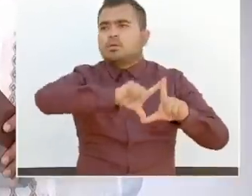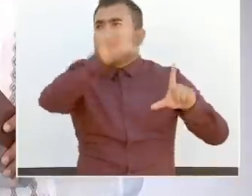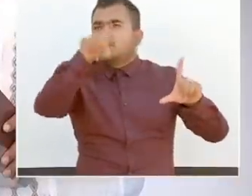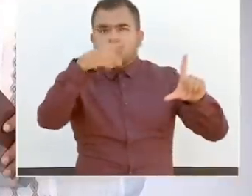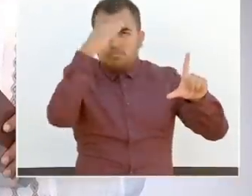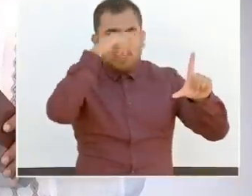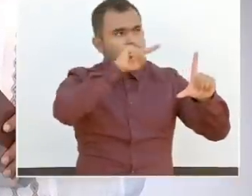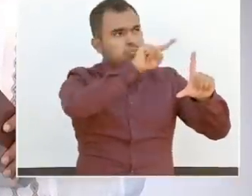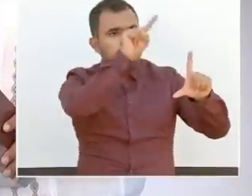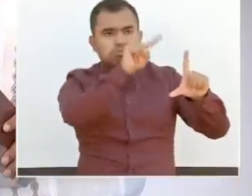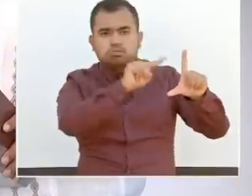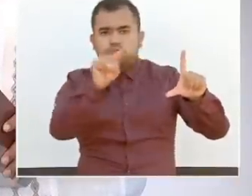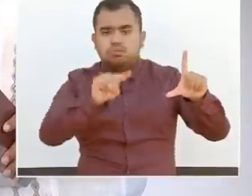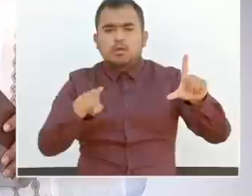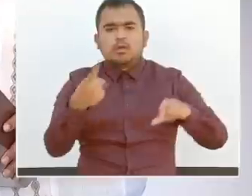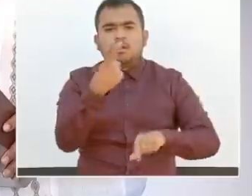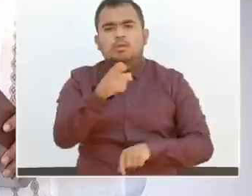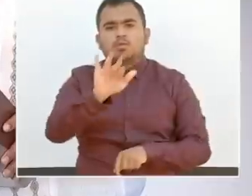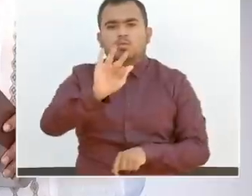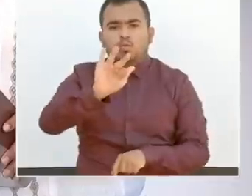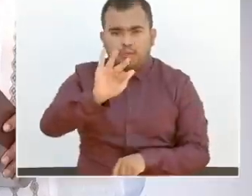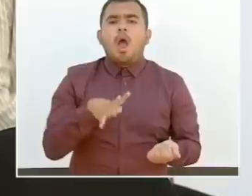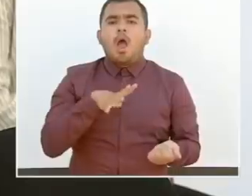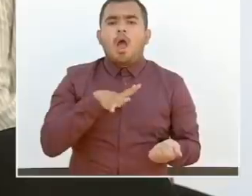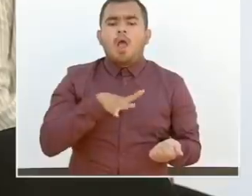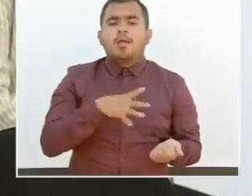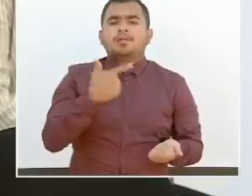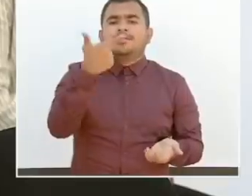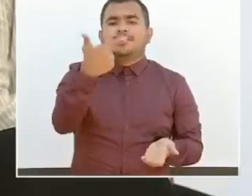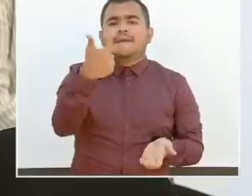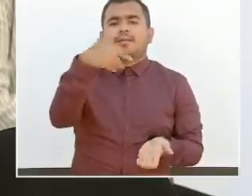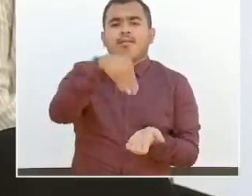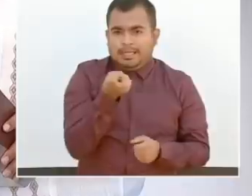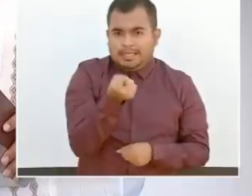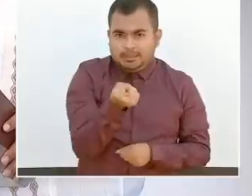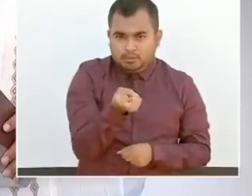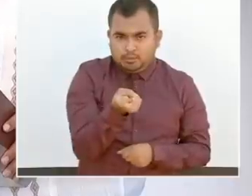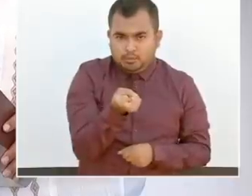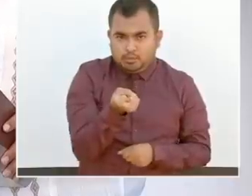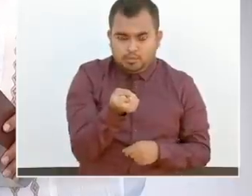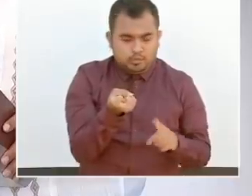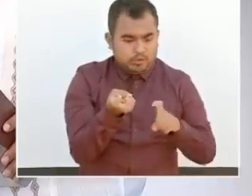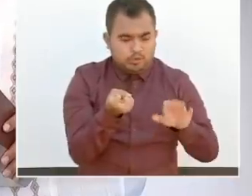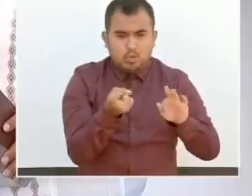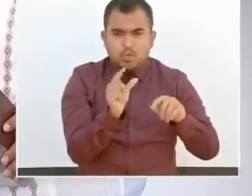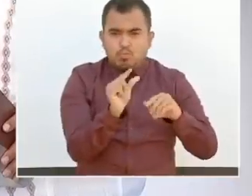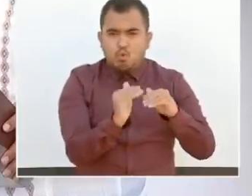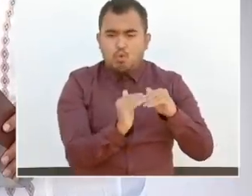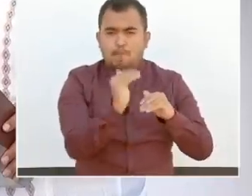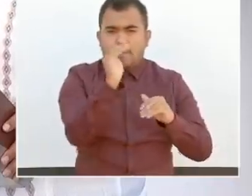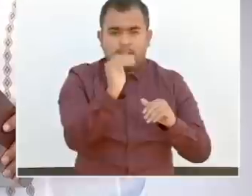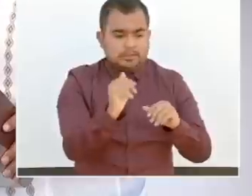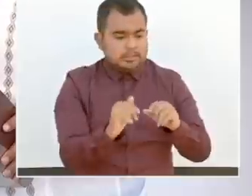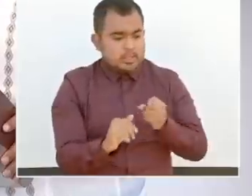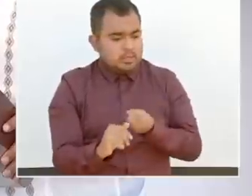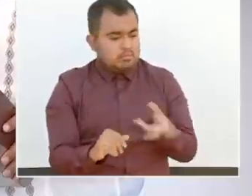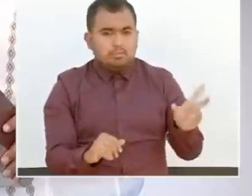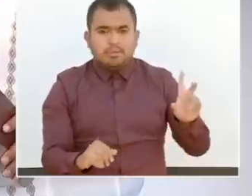esos más de 140 cuarteles, 30